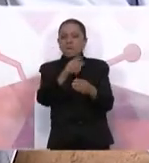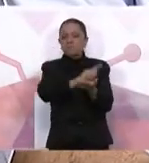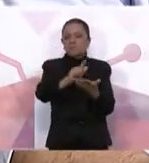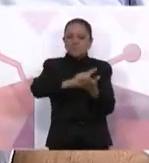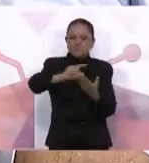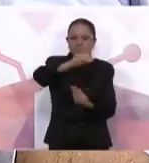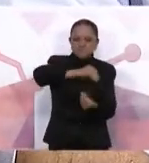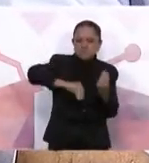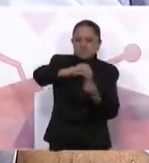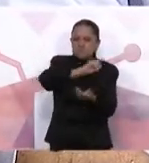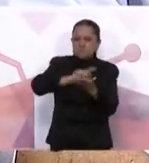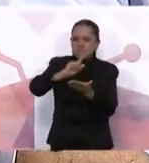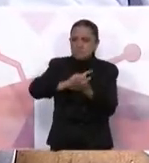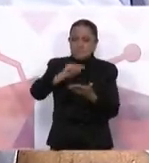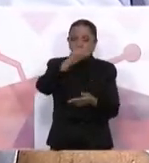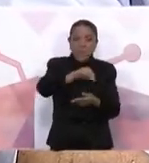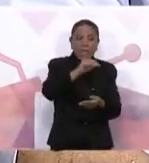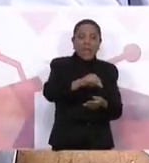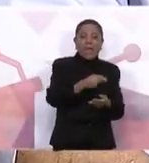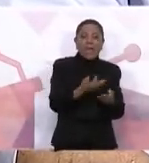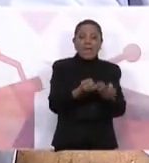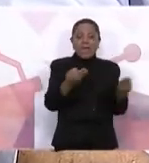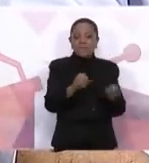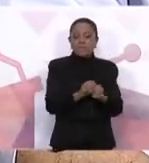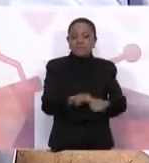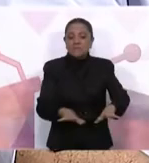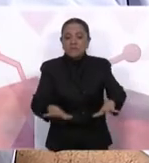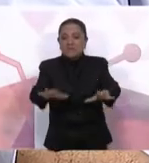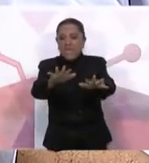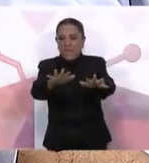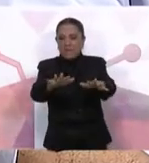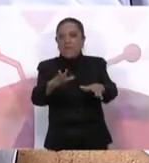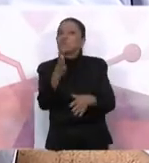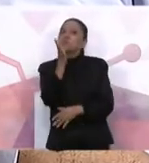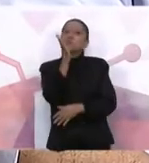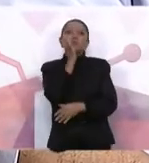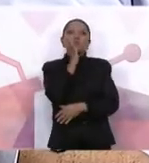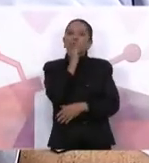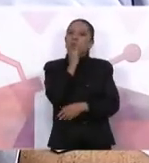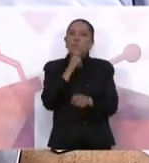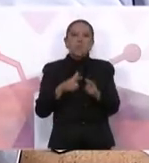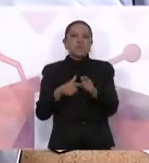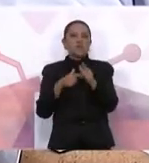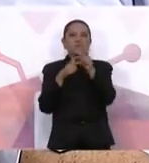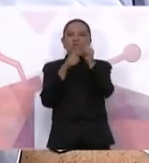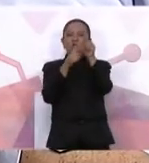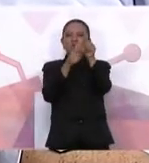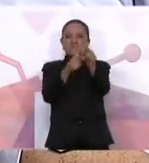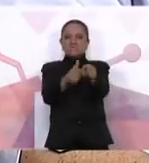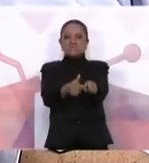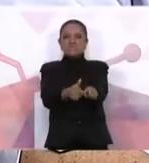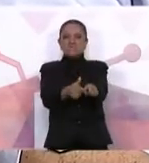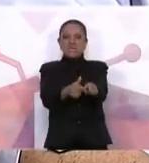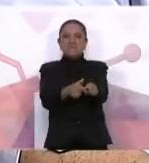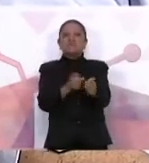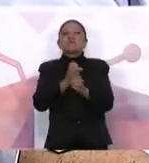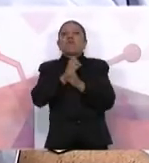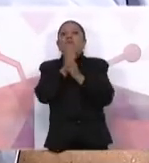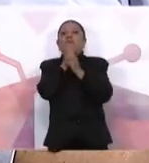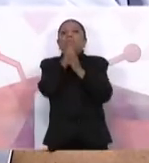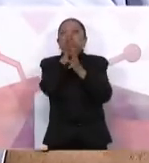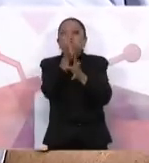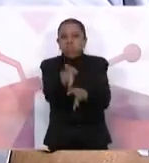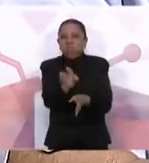de la tierra no podemos nosotros seguir con el vómito de fábricas vaciándose los a